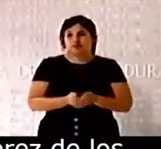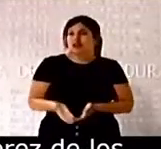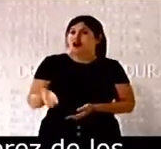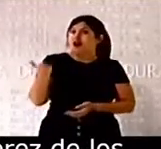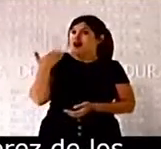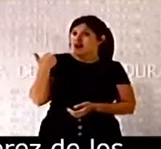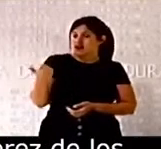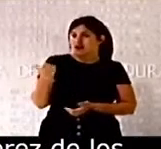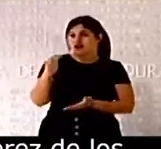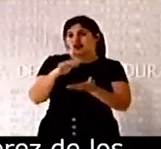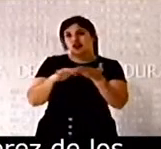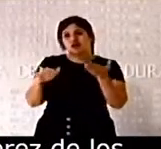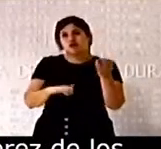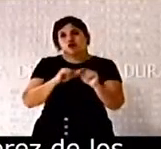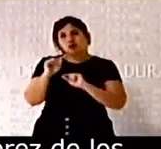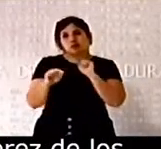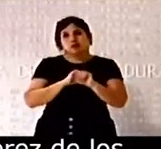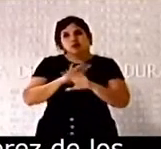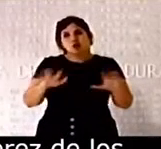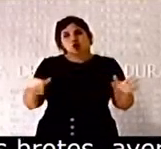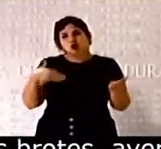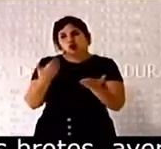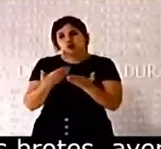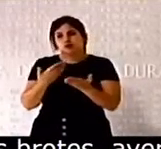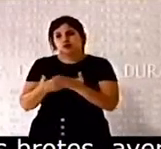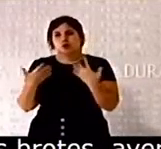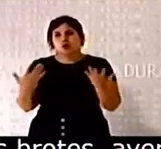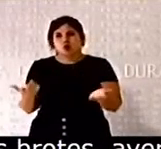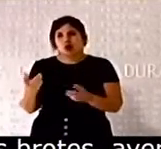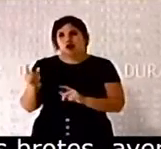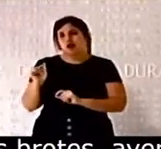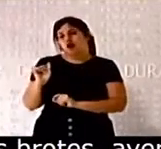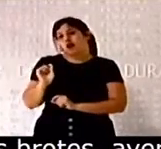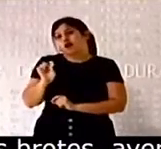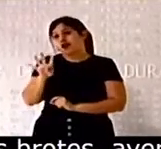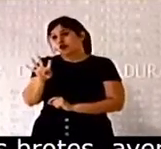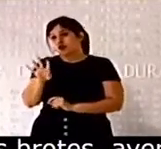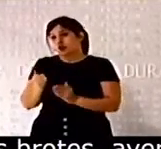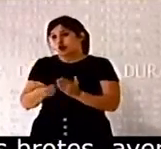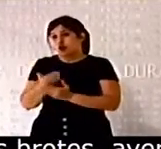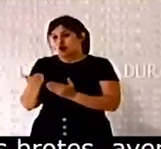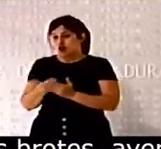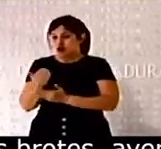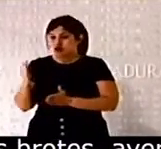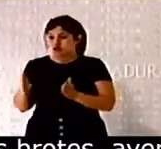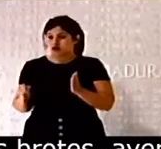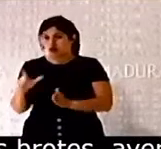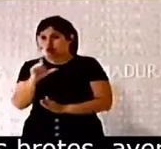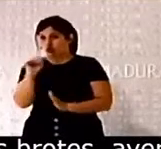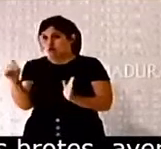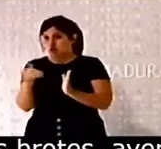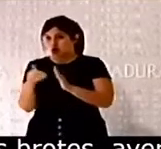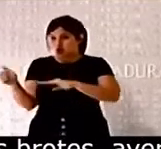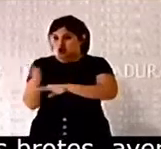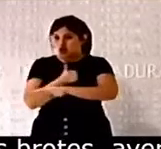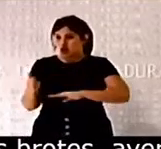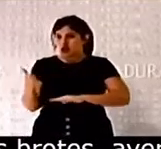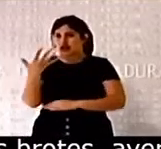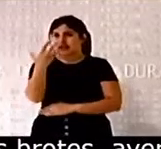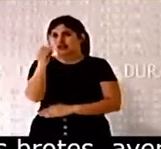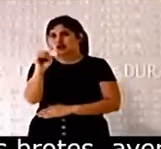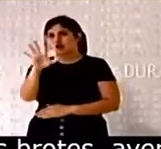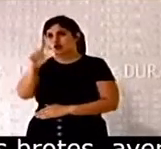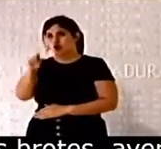Ayer, el informe epidemiológico mostraba una cifra de incidencia de 505,2 casos por 100.000 habitantes a los 14